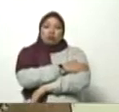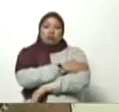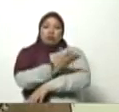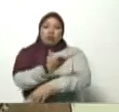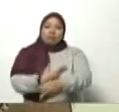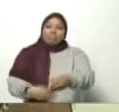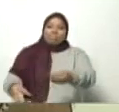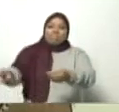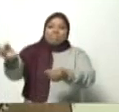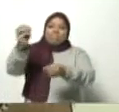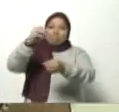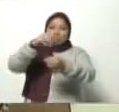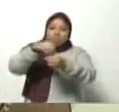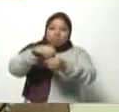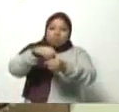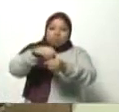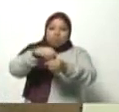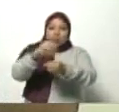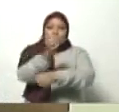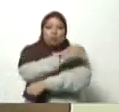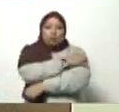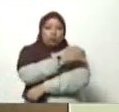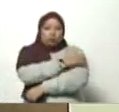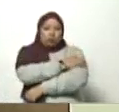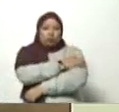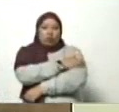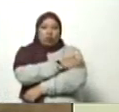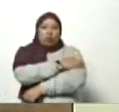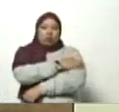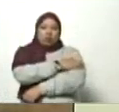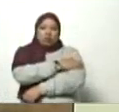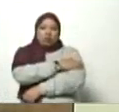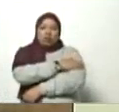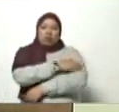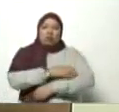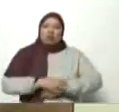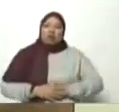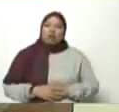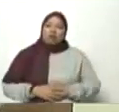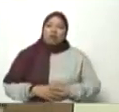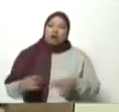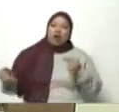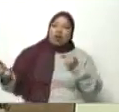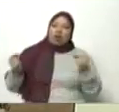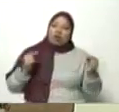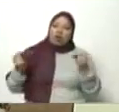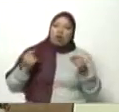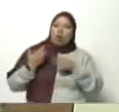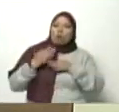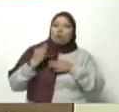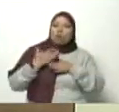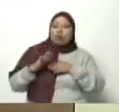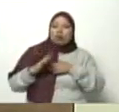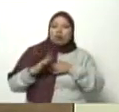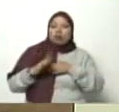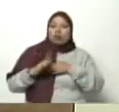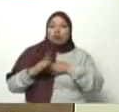Que se siente, y de ahí la importancia, nosotros vamos a los diálogos donde sea. Jorge